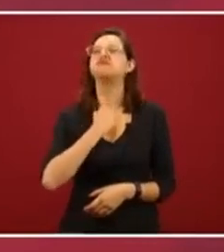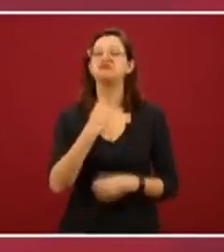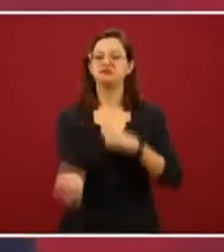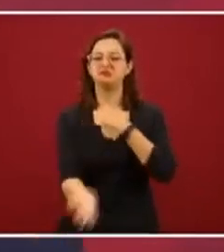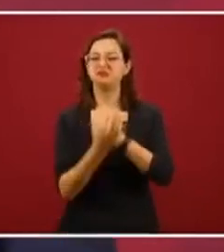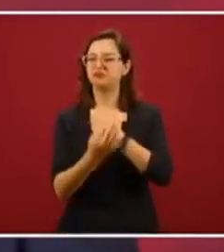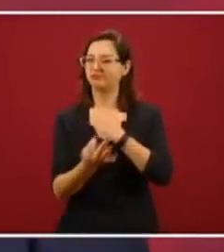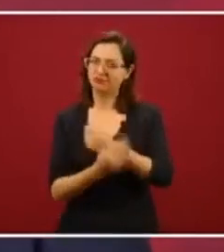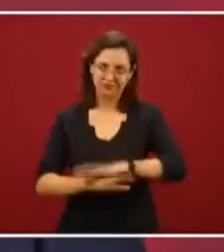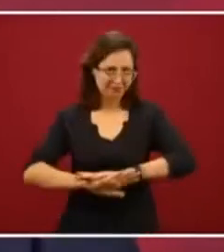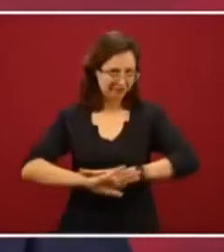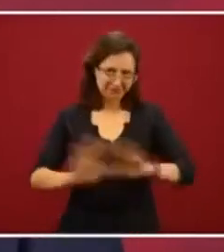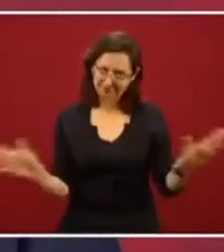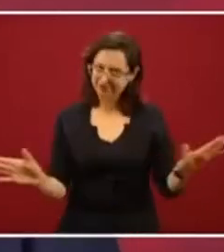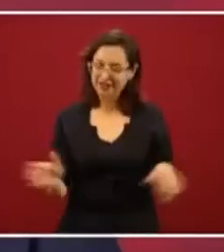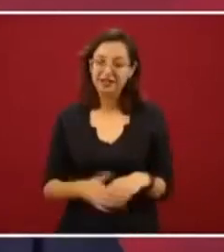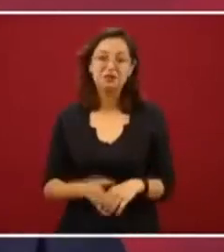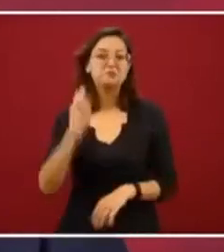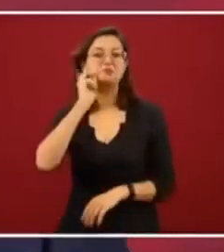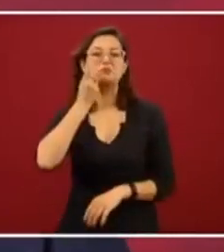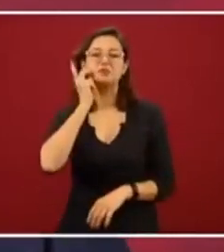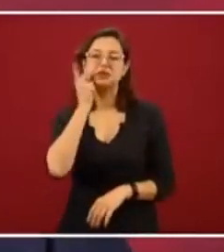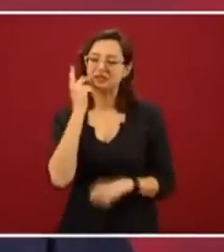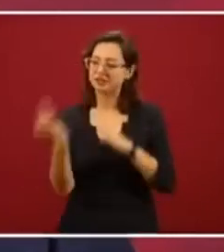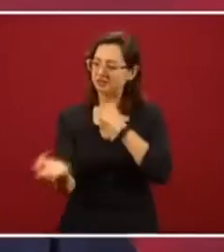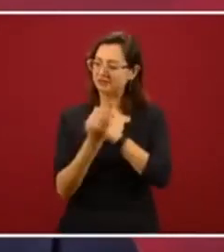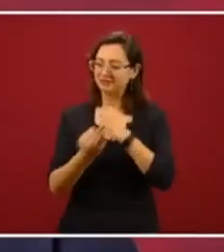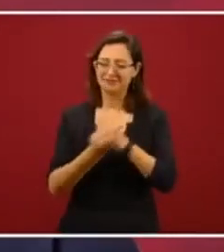o con mezcal.